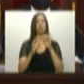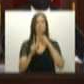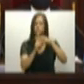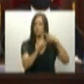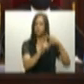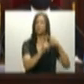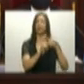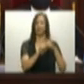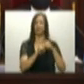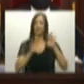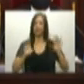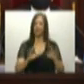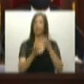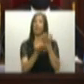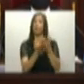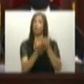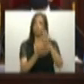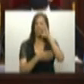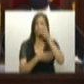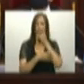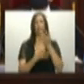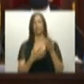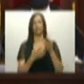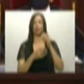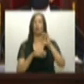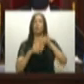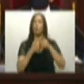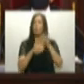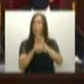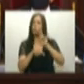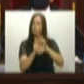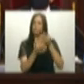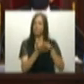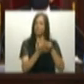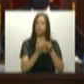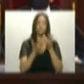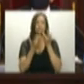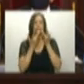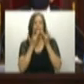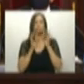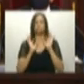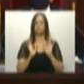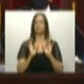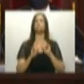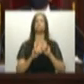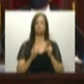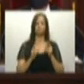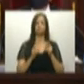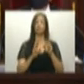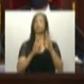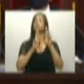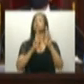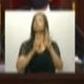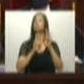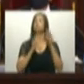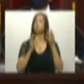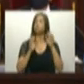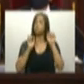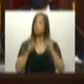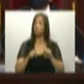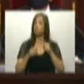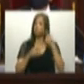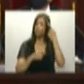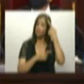el tema de criminalidad y de delincuencia hay que exponerse serio con Los indicadores para que no nos dejemos